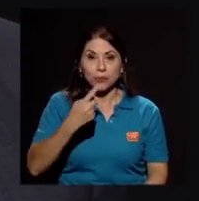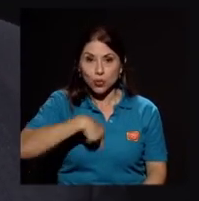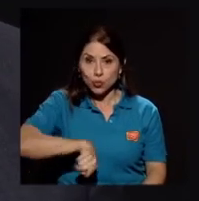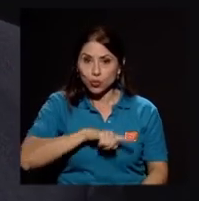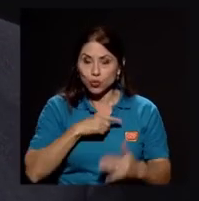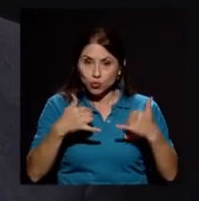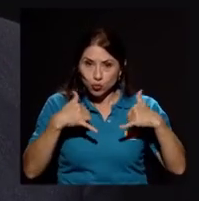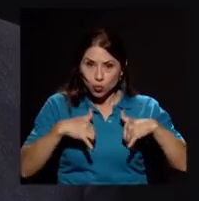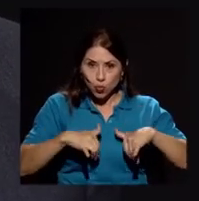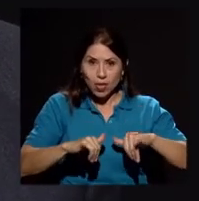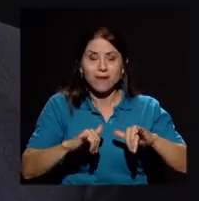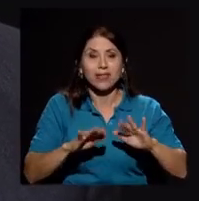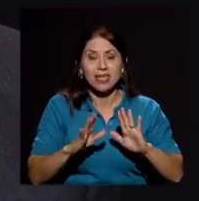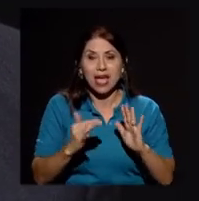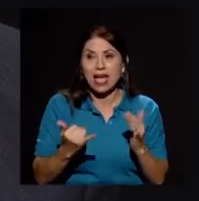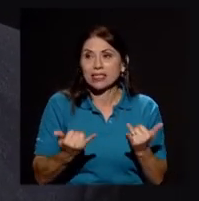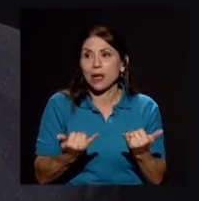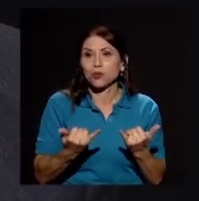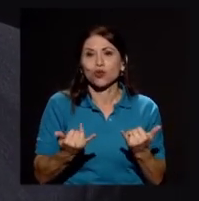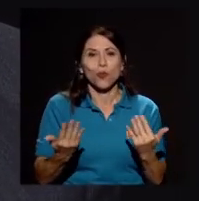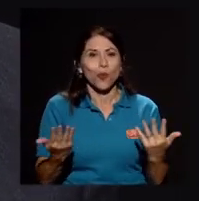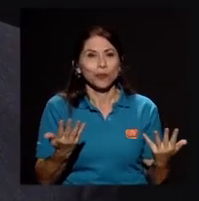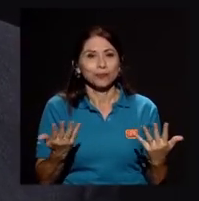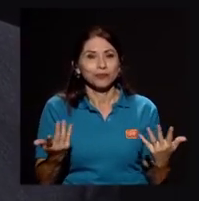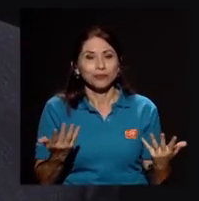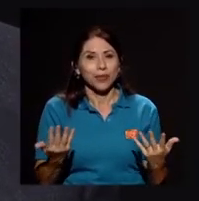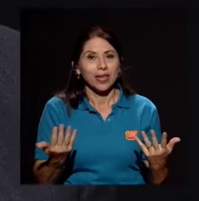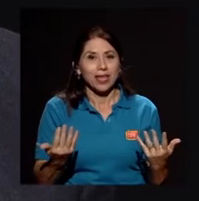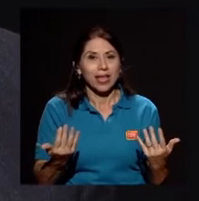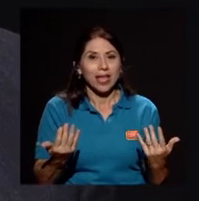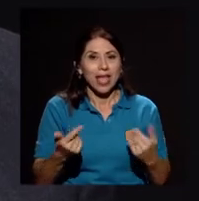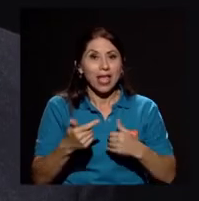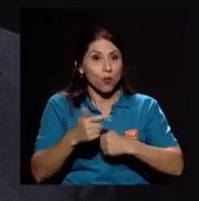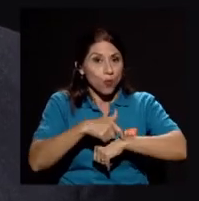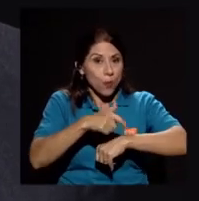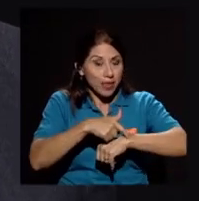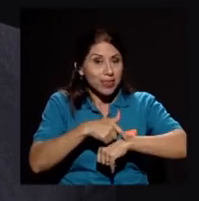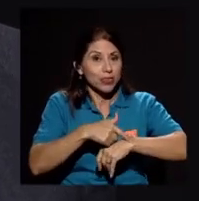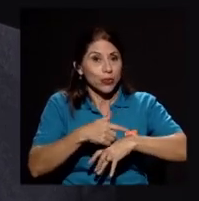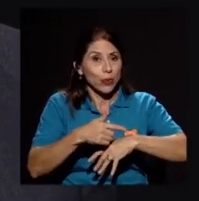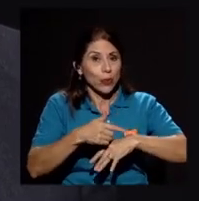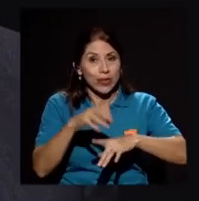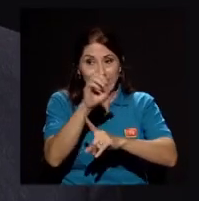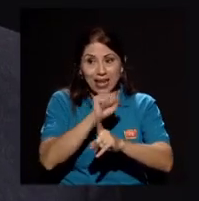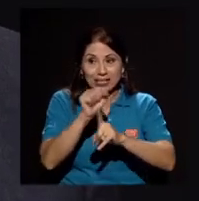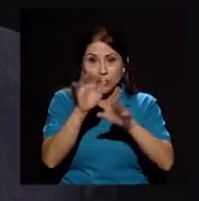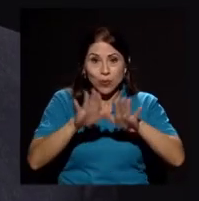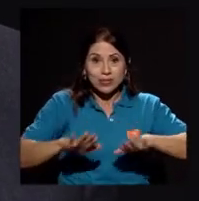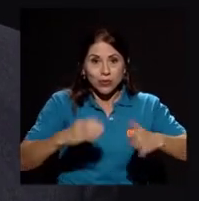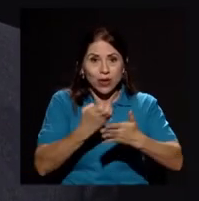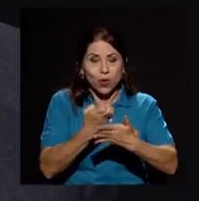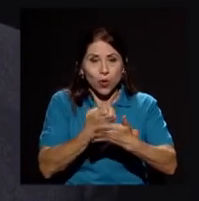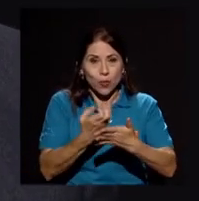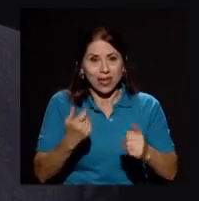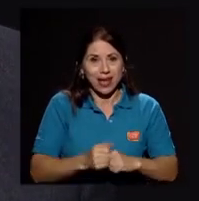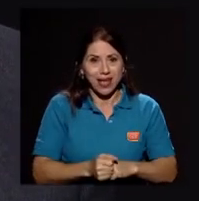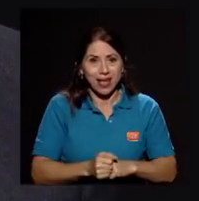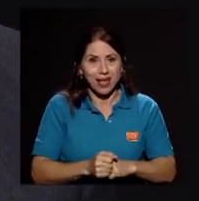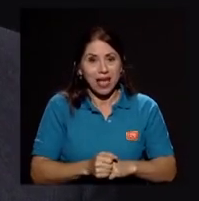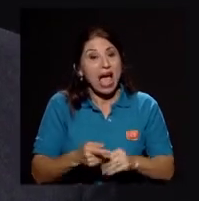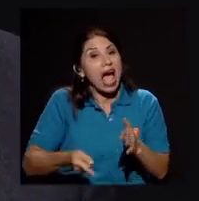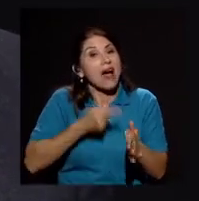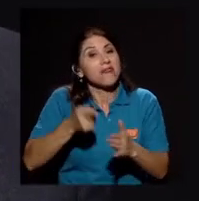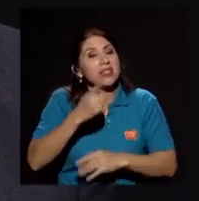todavía en un estadio un momento de de la situación económica en donde a diferencia de lo que a veces tenemos en la mente